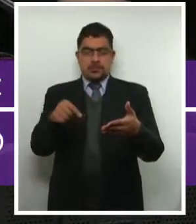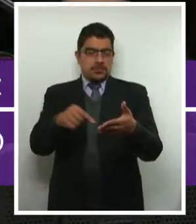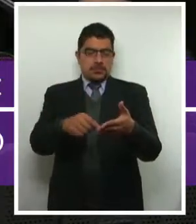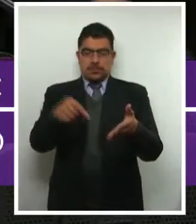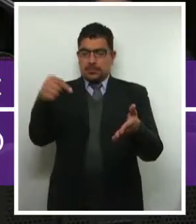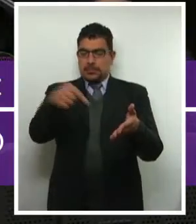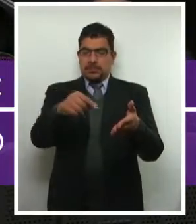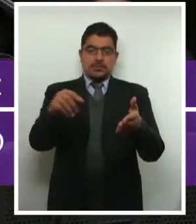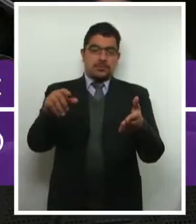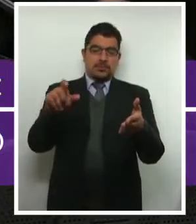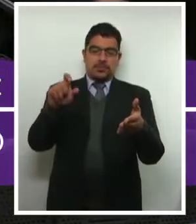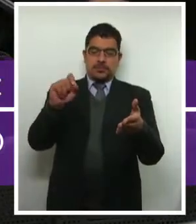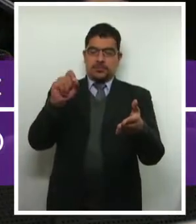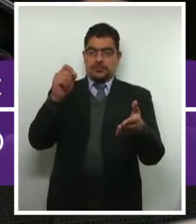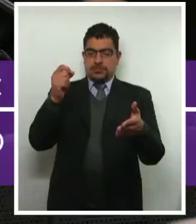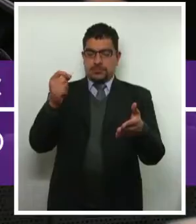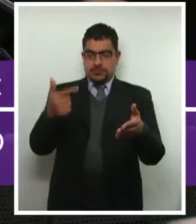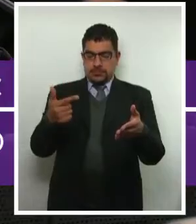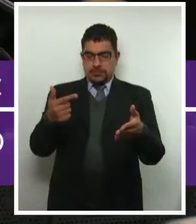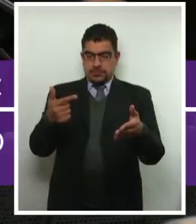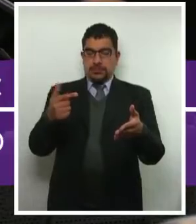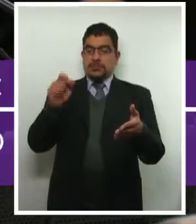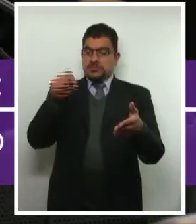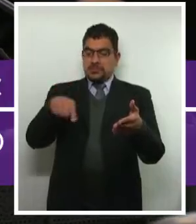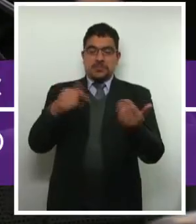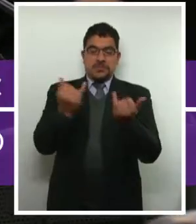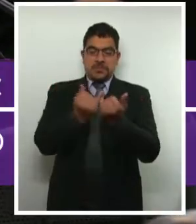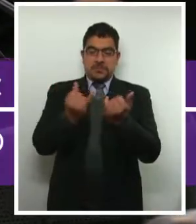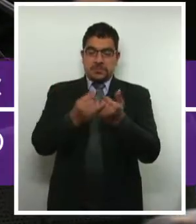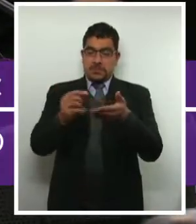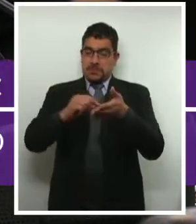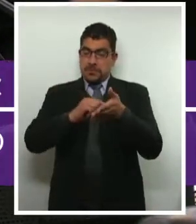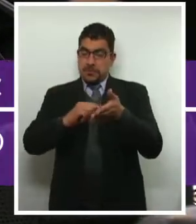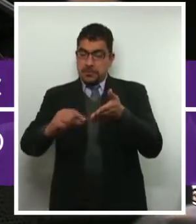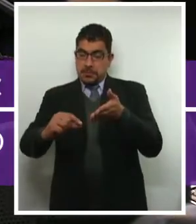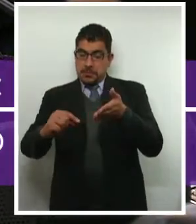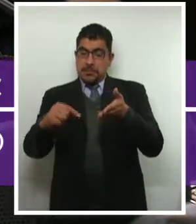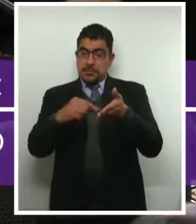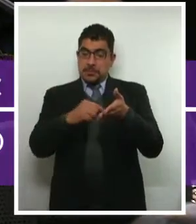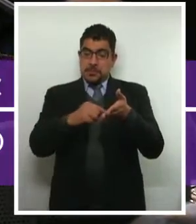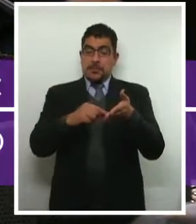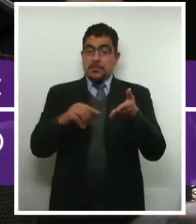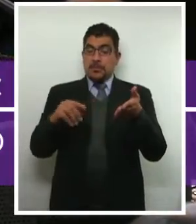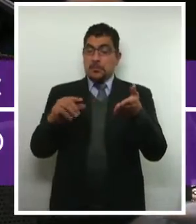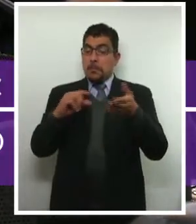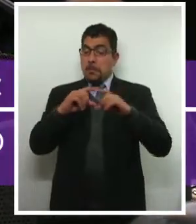señalando en el 27º que se tendría que suprimir en lugar de